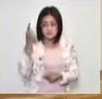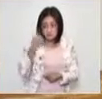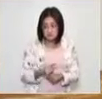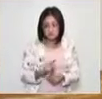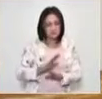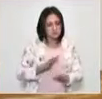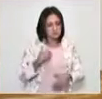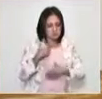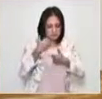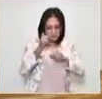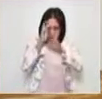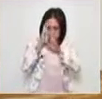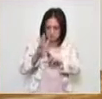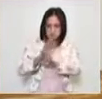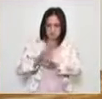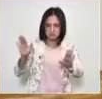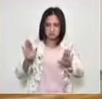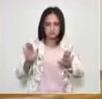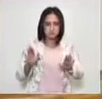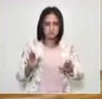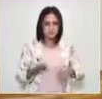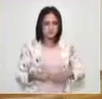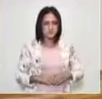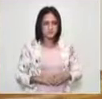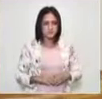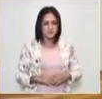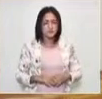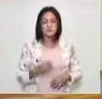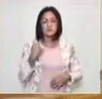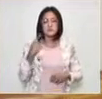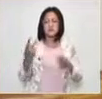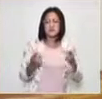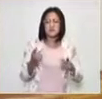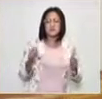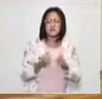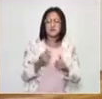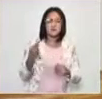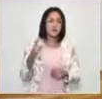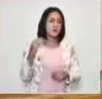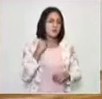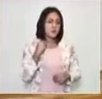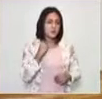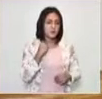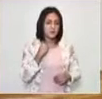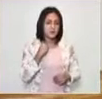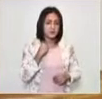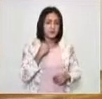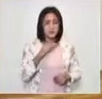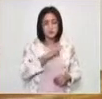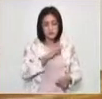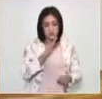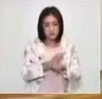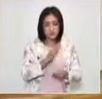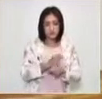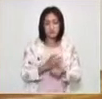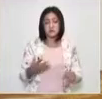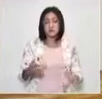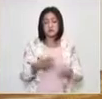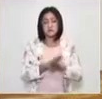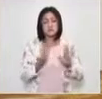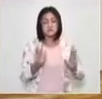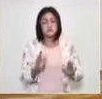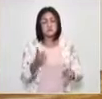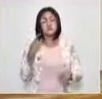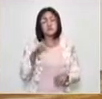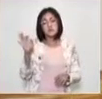las tomadas ayer, las acato. No he consultado con mis abogados si vamos a recurrirlas. Es